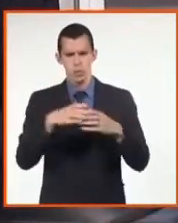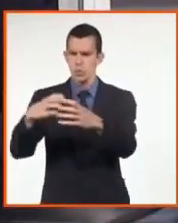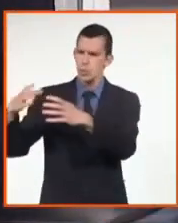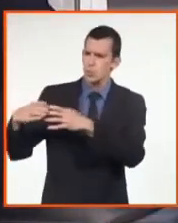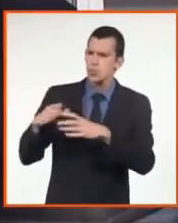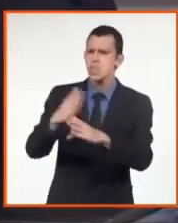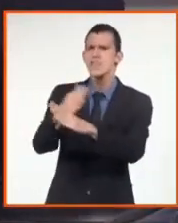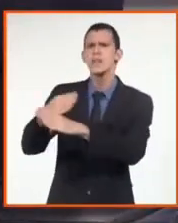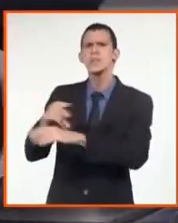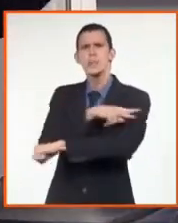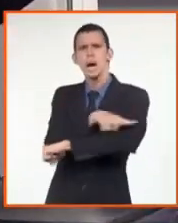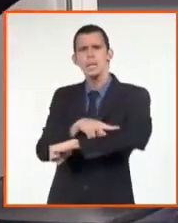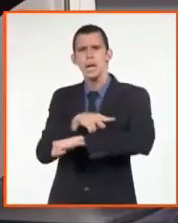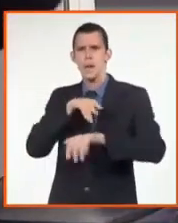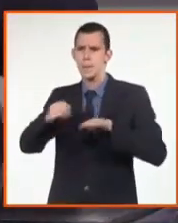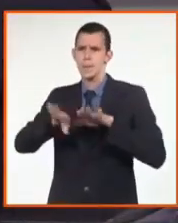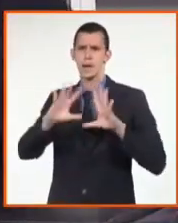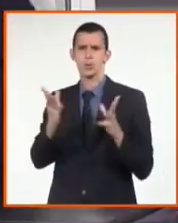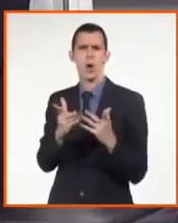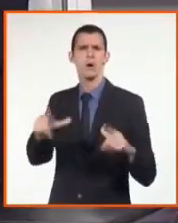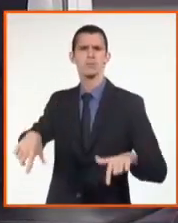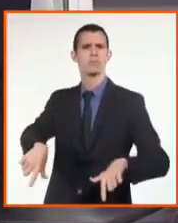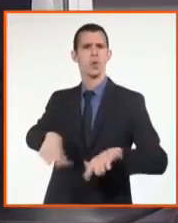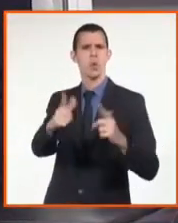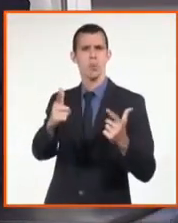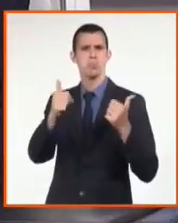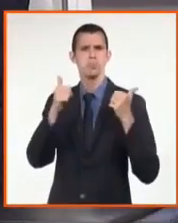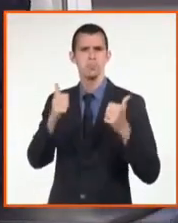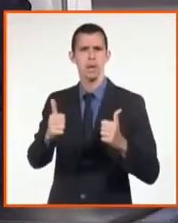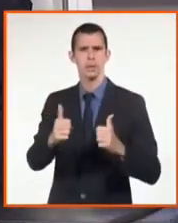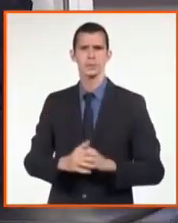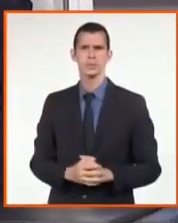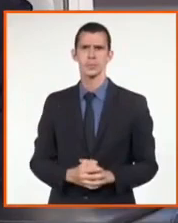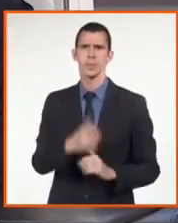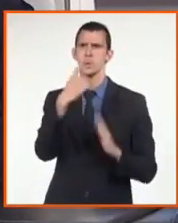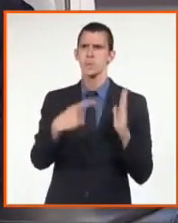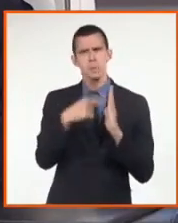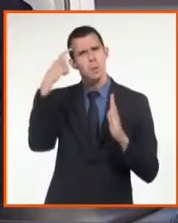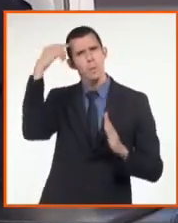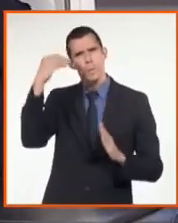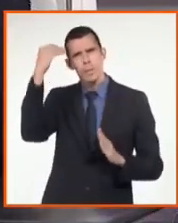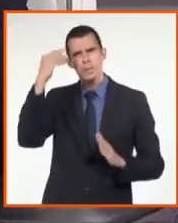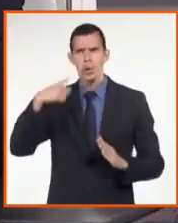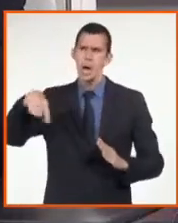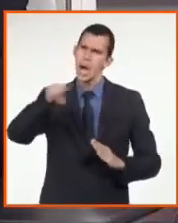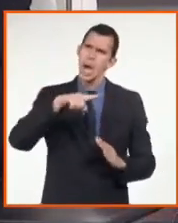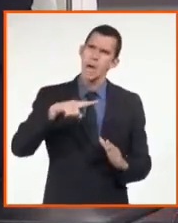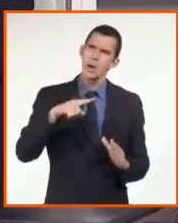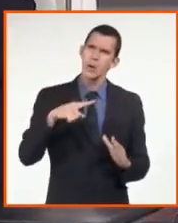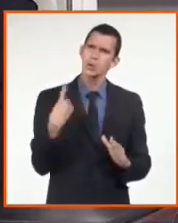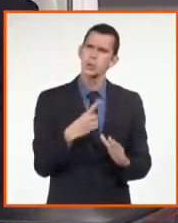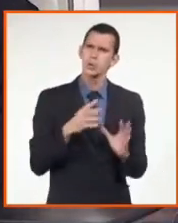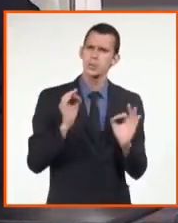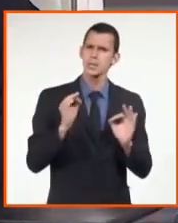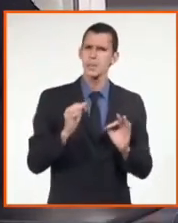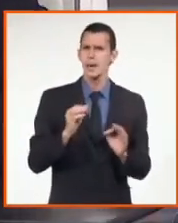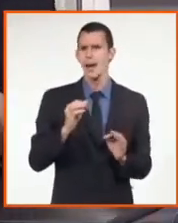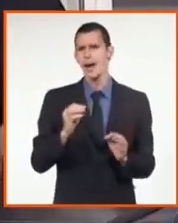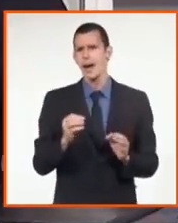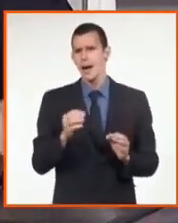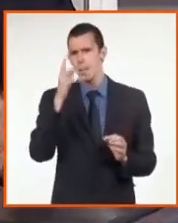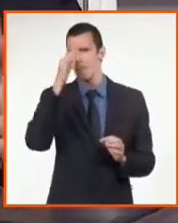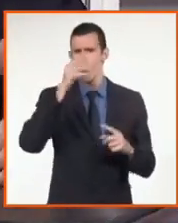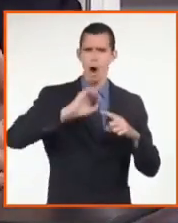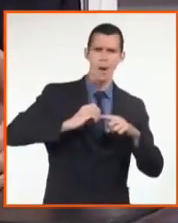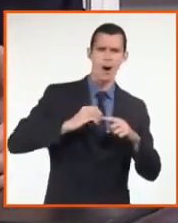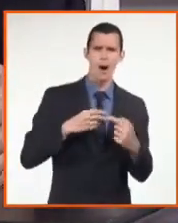no es algo que llamarán ellos siempre de alguna forma apropiaban programas uno con el otro no es que nosotros